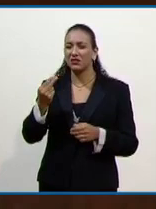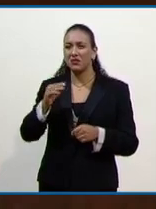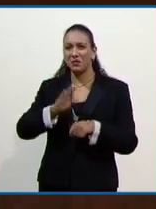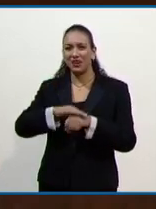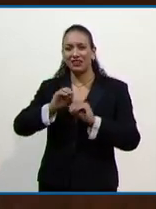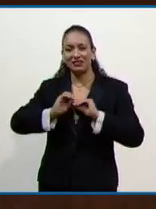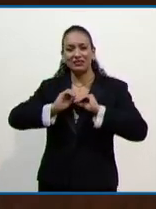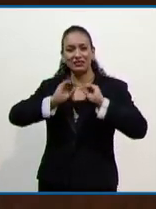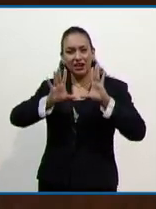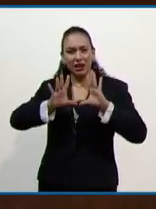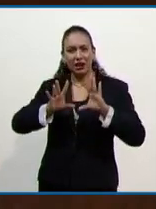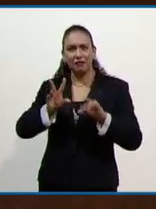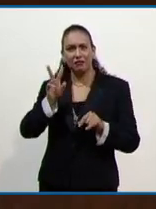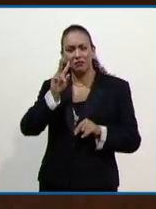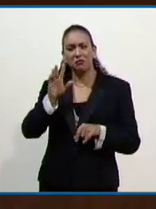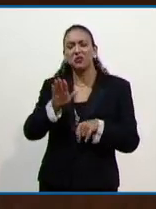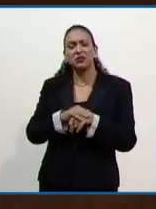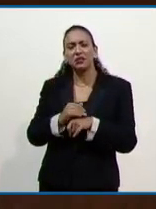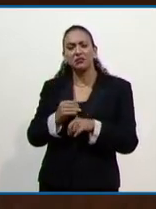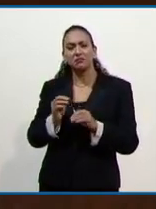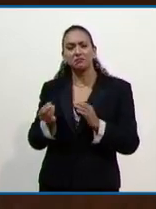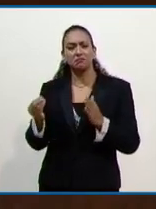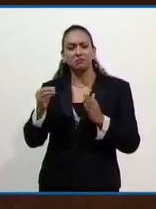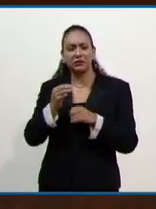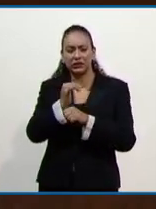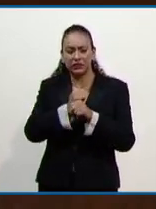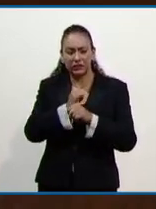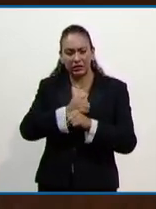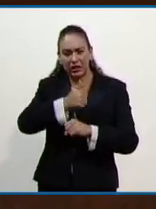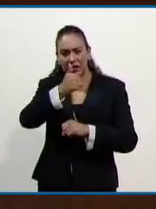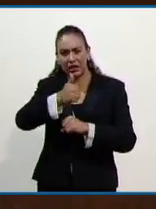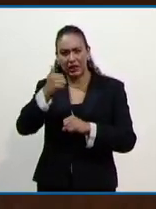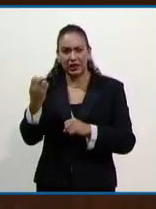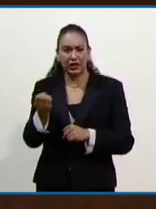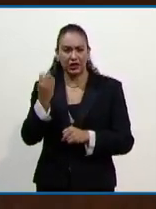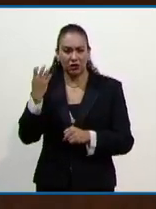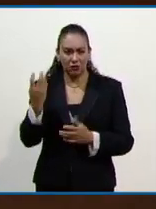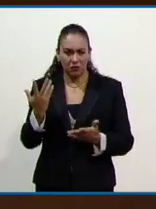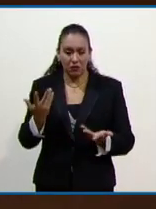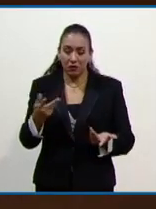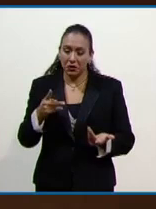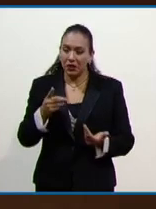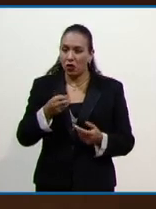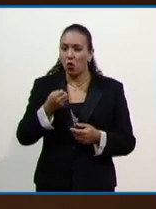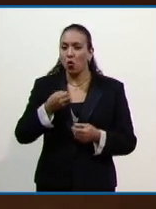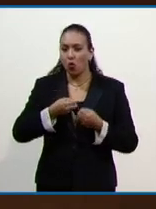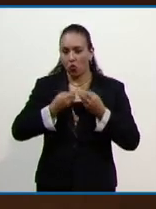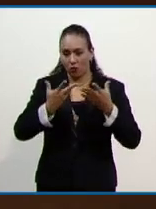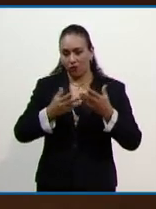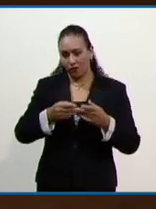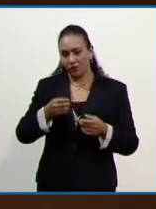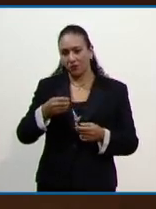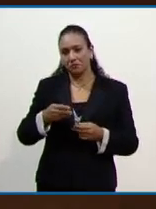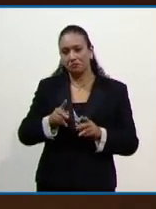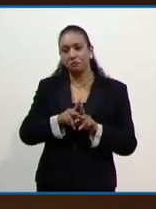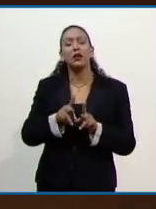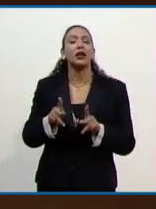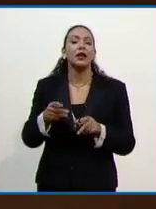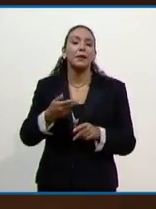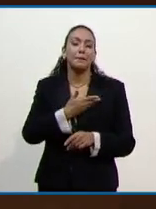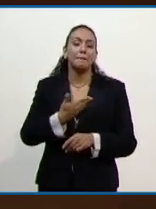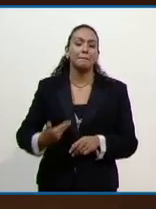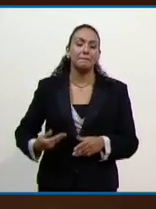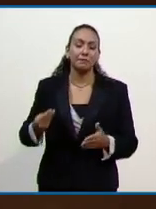de un análisis exhaustivo en cada una de las frases. Así, por mayoría de votos, se ordenó